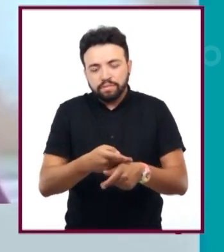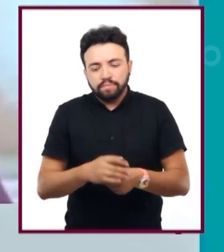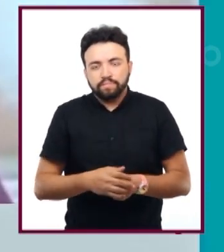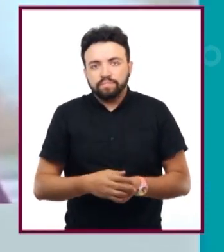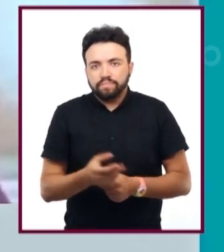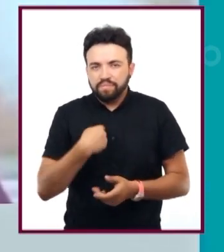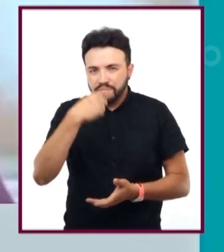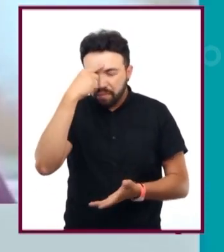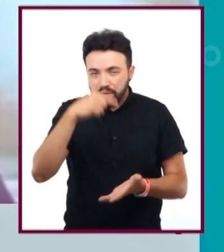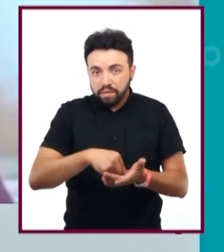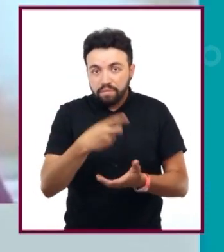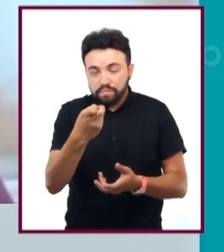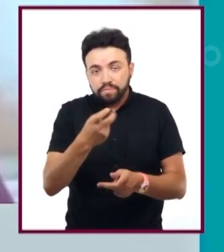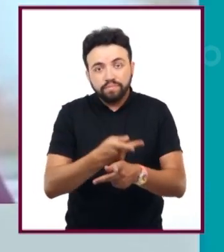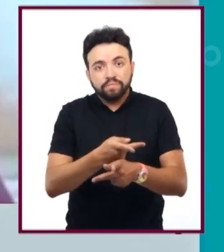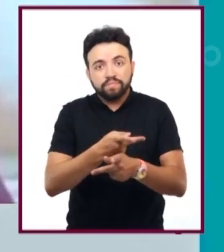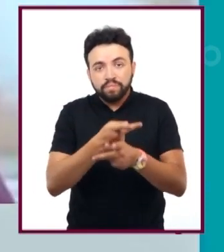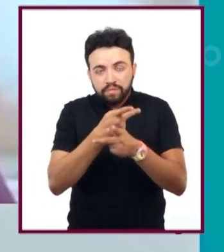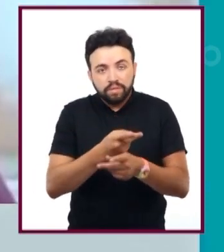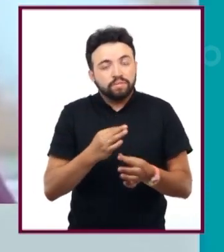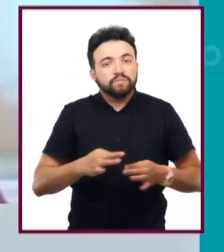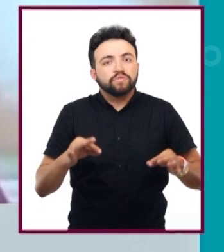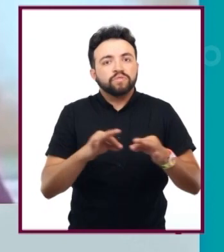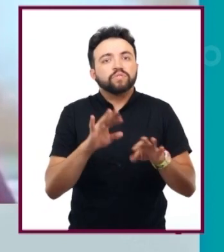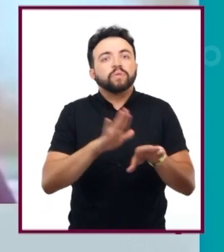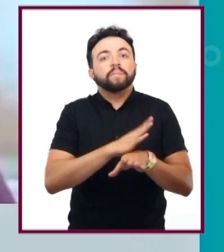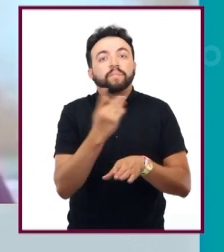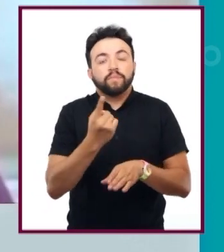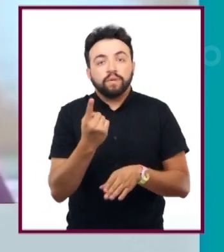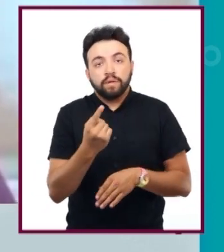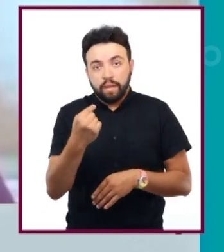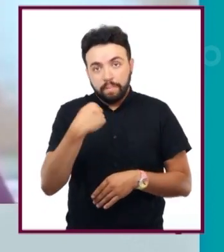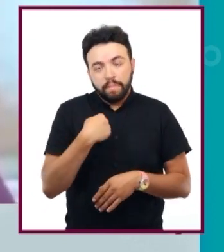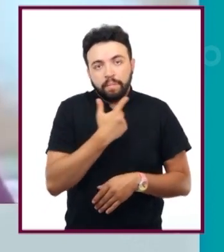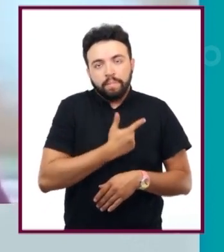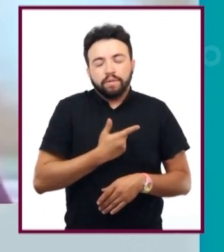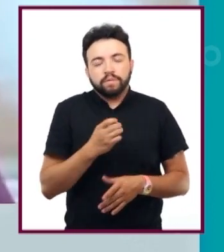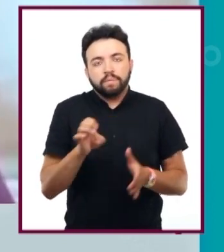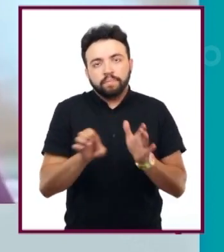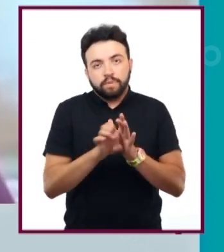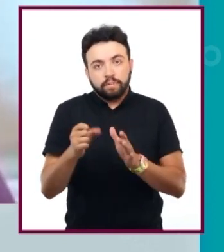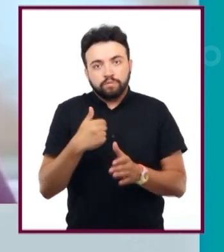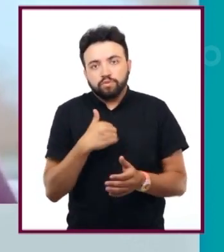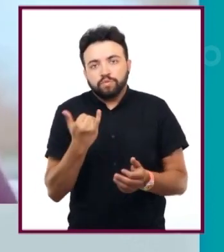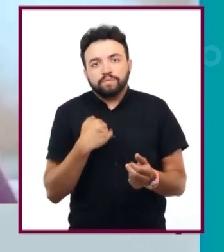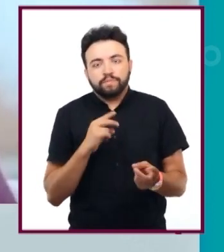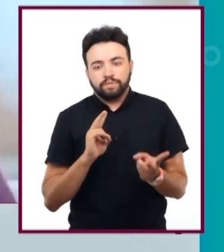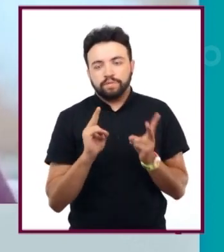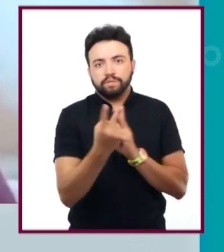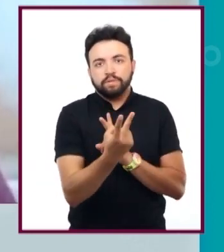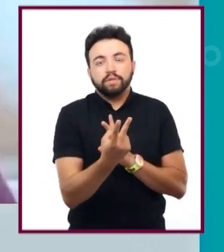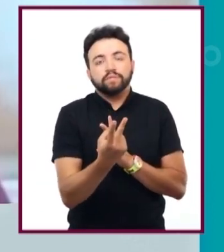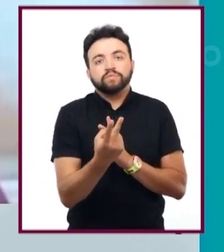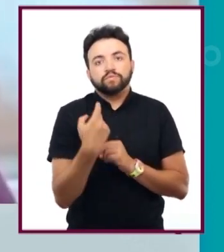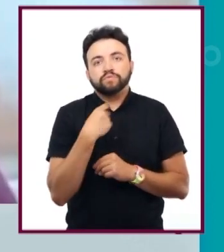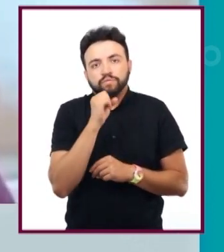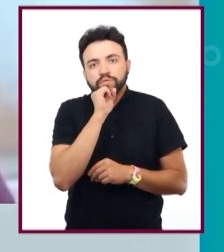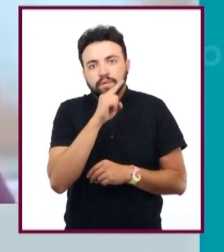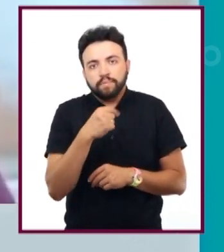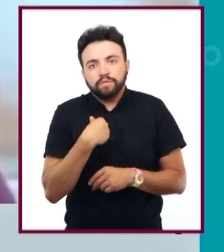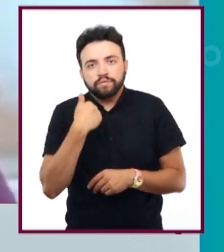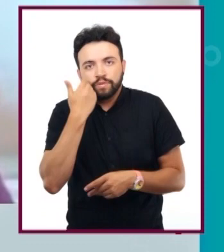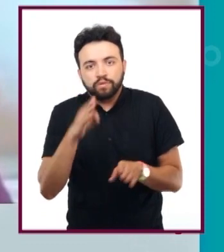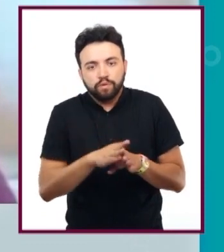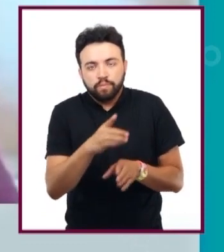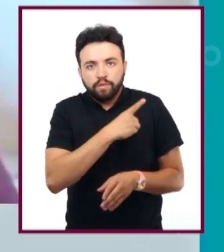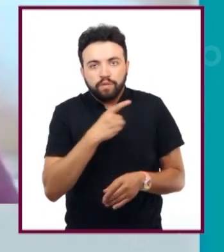Yo creo que es importante porque a mí me gustaría que si estuviese en ese lugar, se pusieran mis